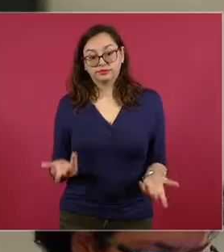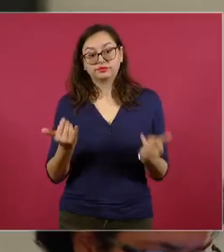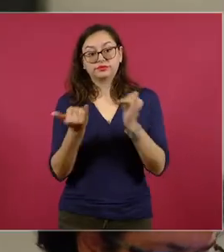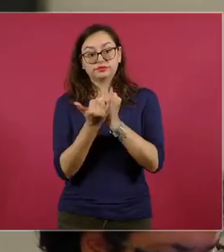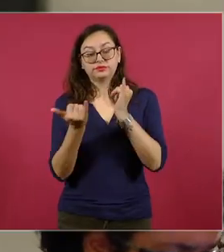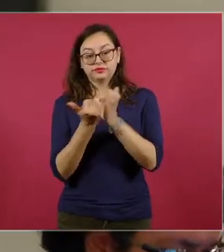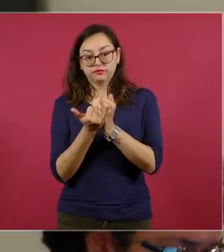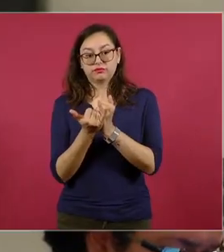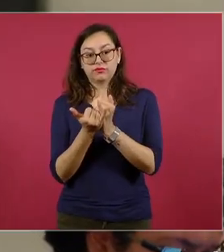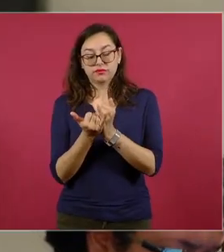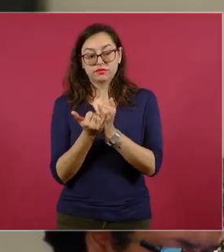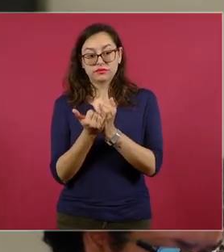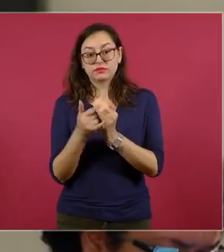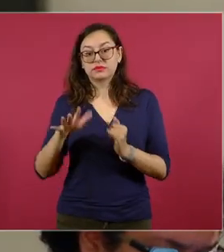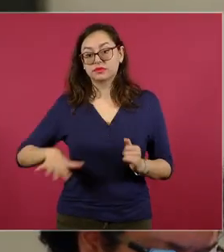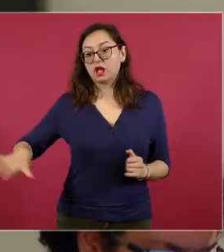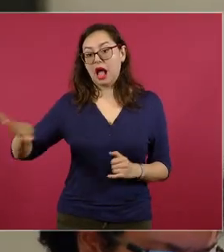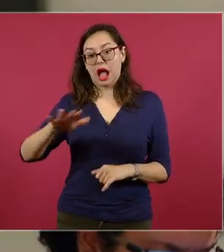de Ixcabal, que